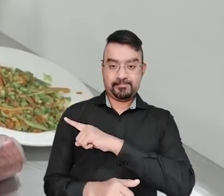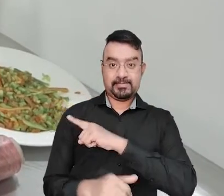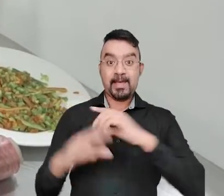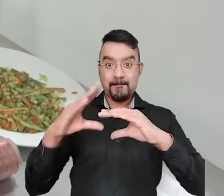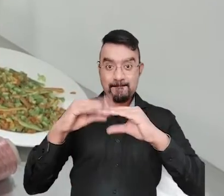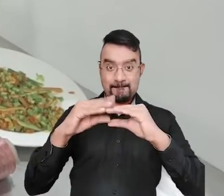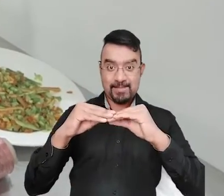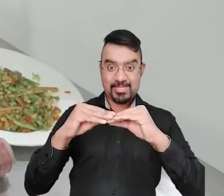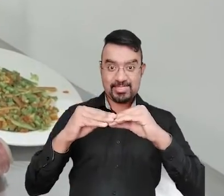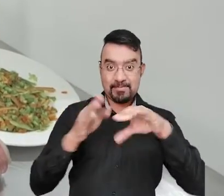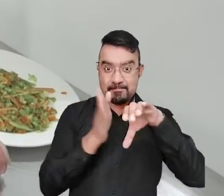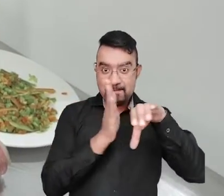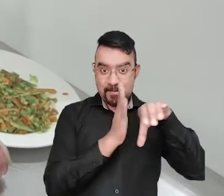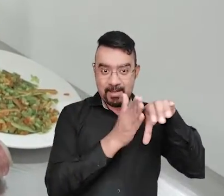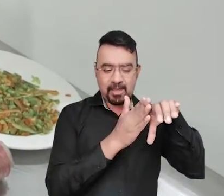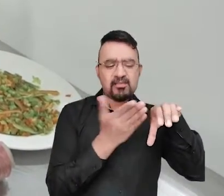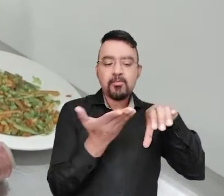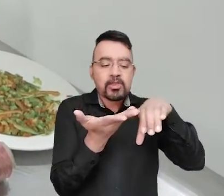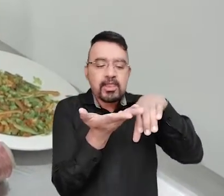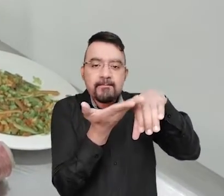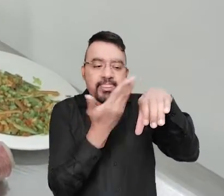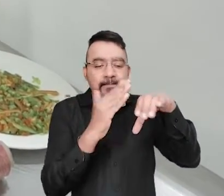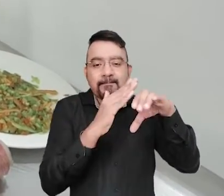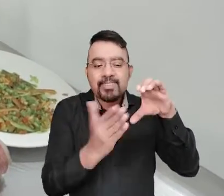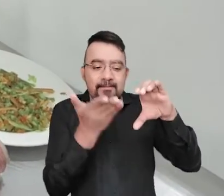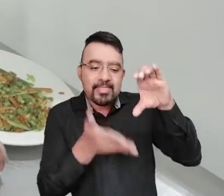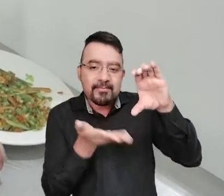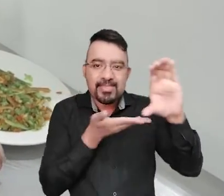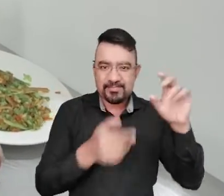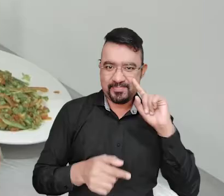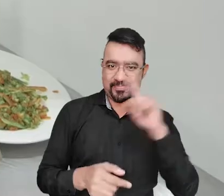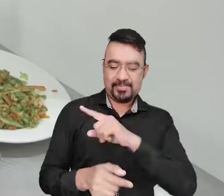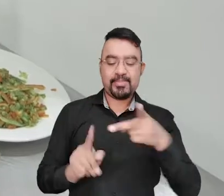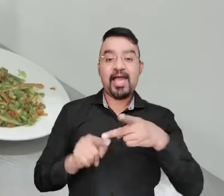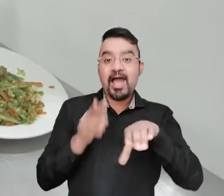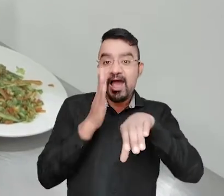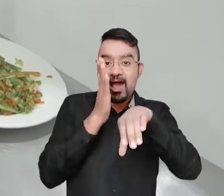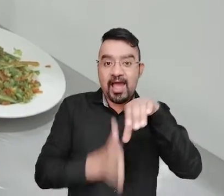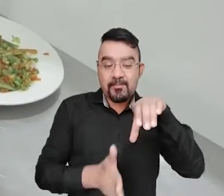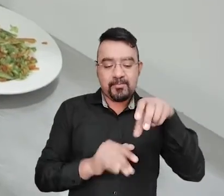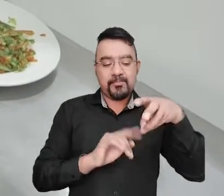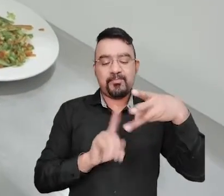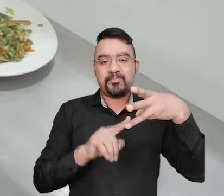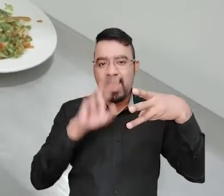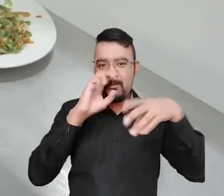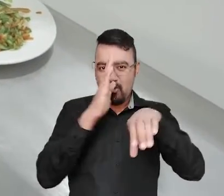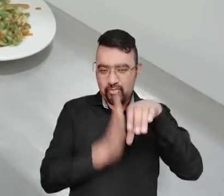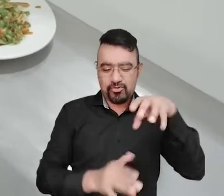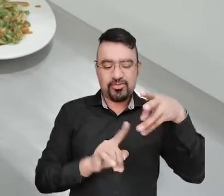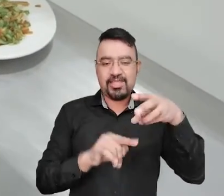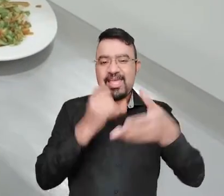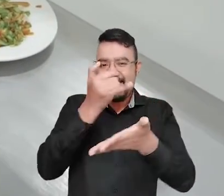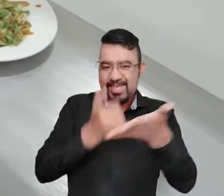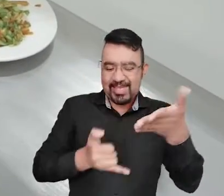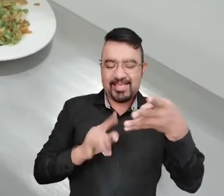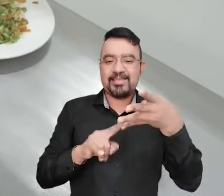tajado. Tratamos de quitarles todos los bordes. Lleva jamón, lleva queso. Y lleva pimentón rojo y